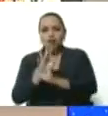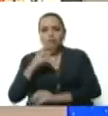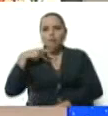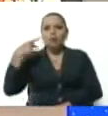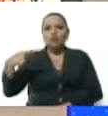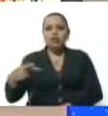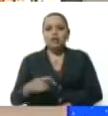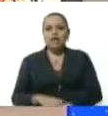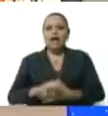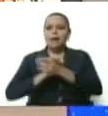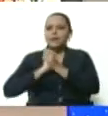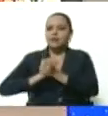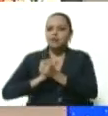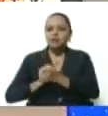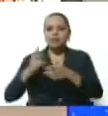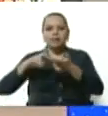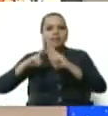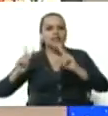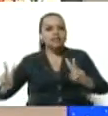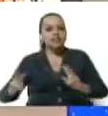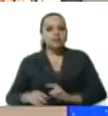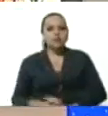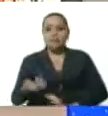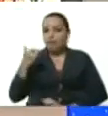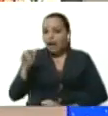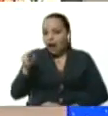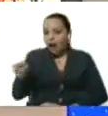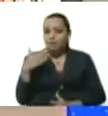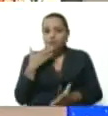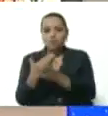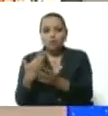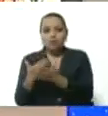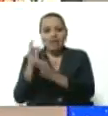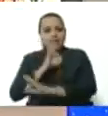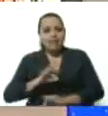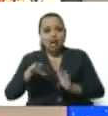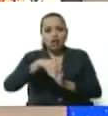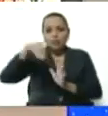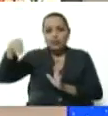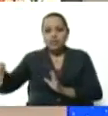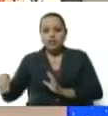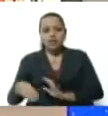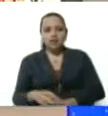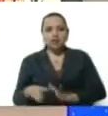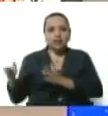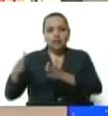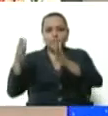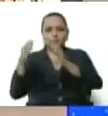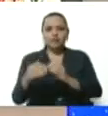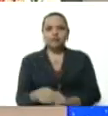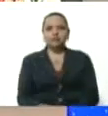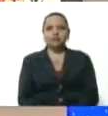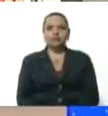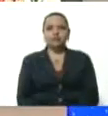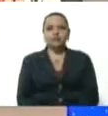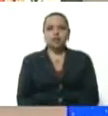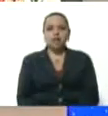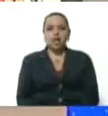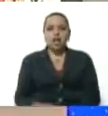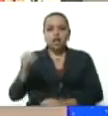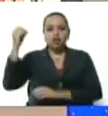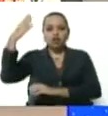políticos, amistosos y pacíficos. Ahí está la propuesta, nada nos sacará de este camino. El sol de